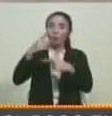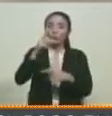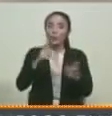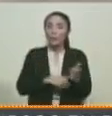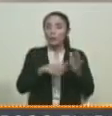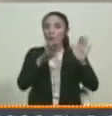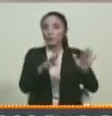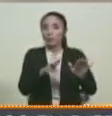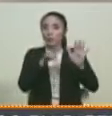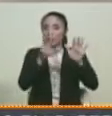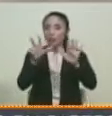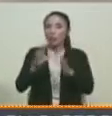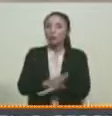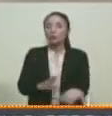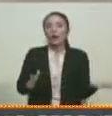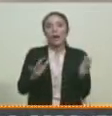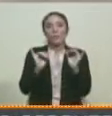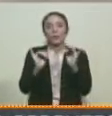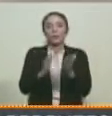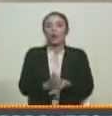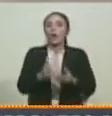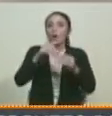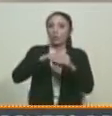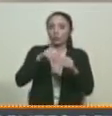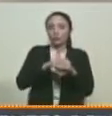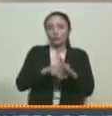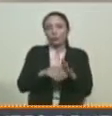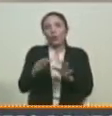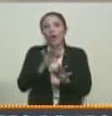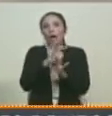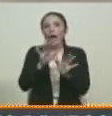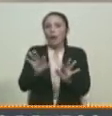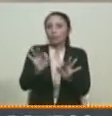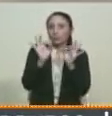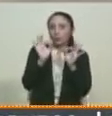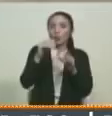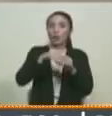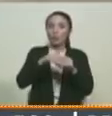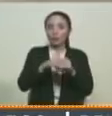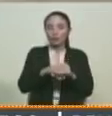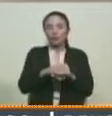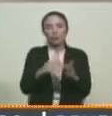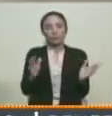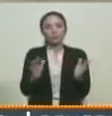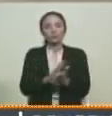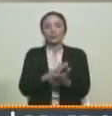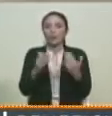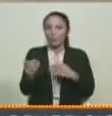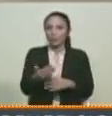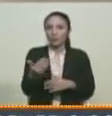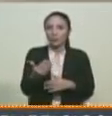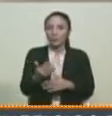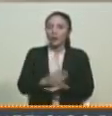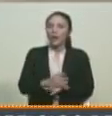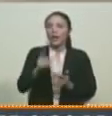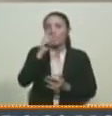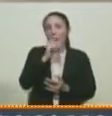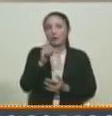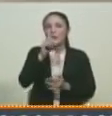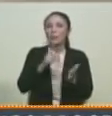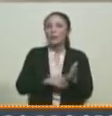y electoral. Lo mismo ocurrió en 1994. Una vez triunfante en diciembre del 93,